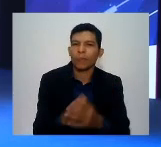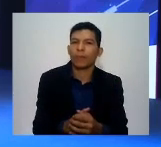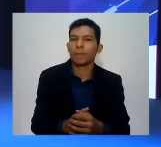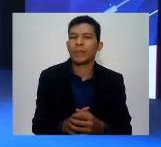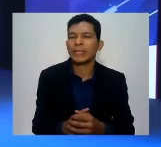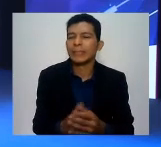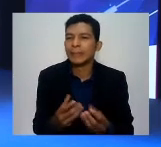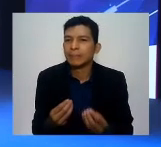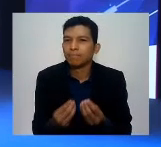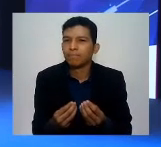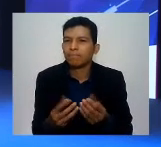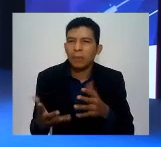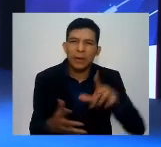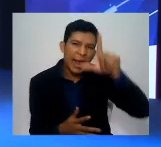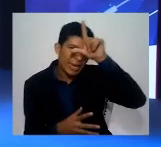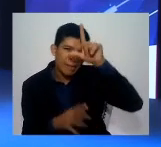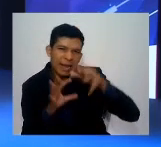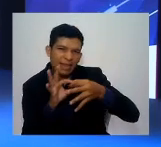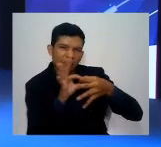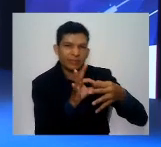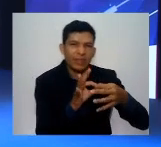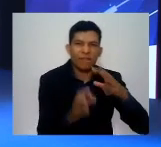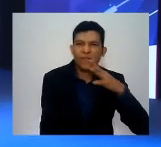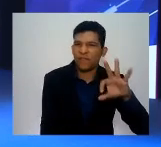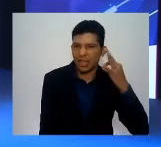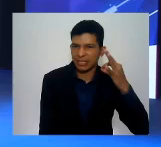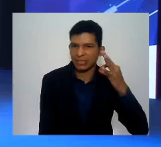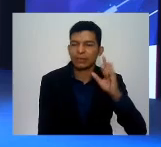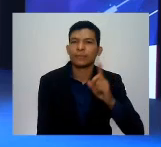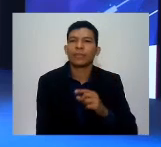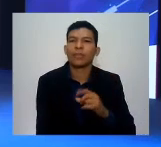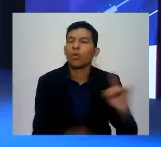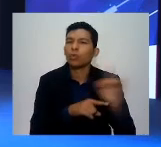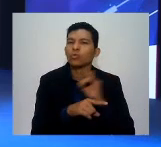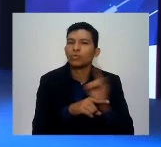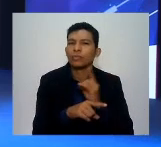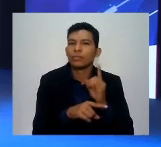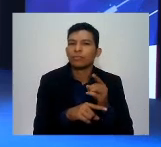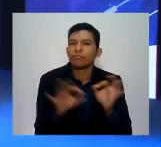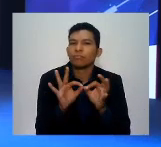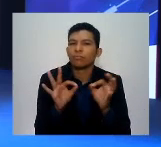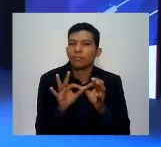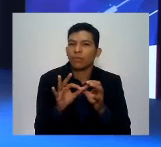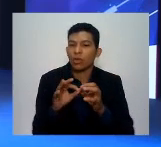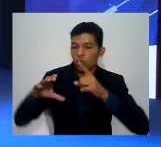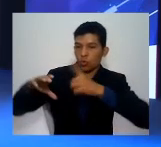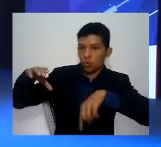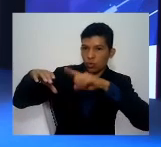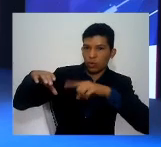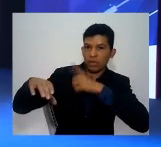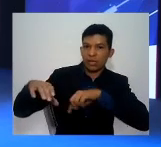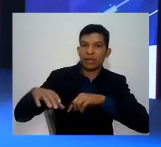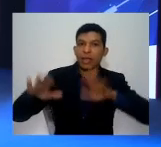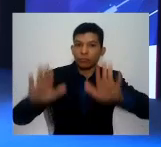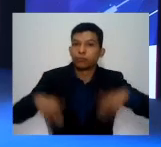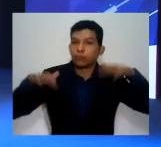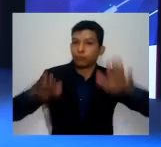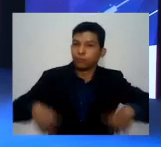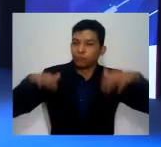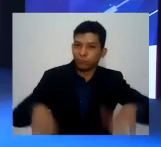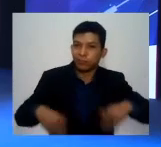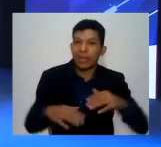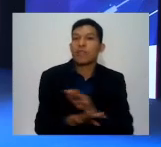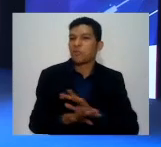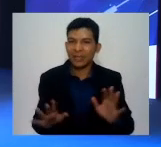gráfica de allí de la izquierda, lo que va a suceder es que va a mejorar sus tiempos significativamente. Entonces, para eso,